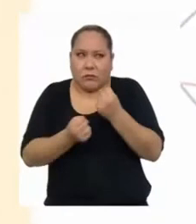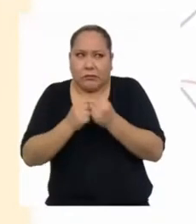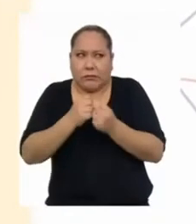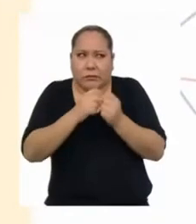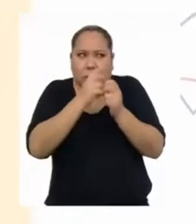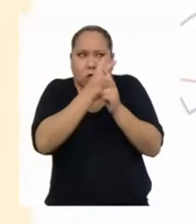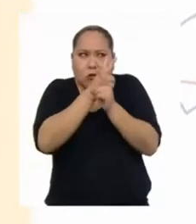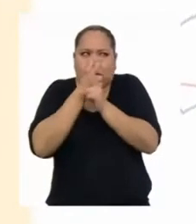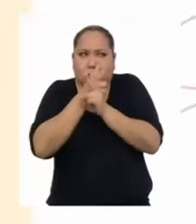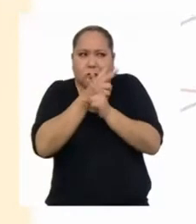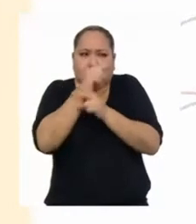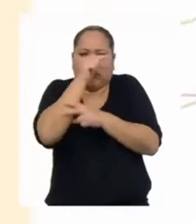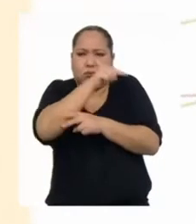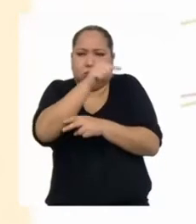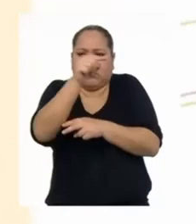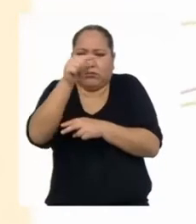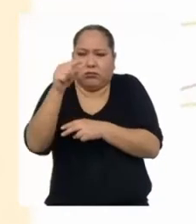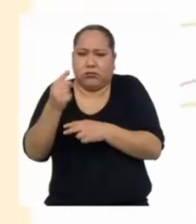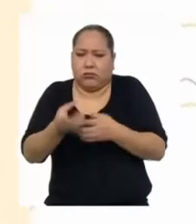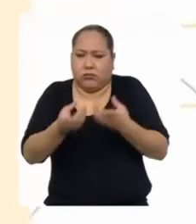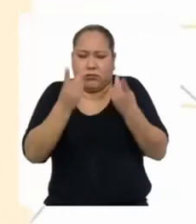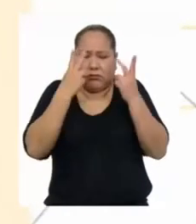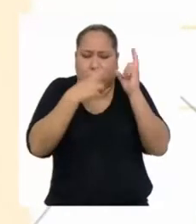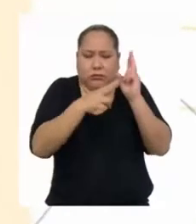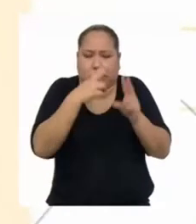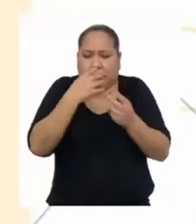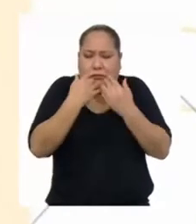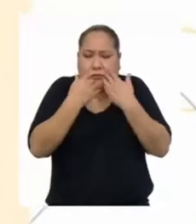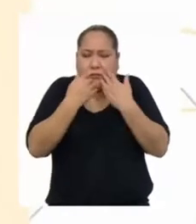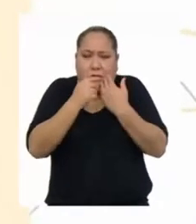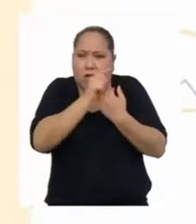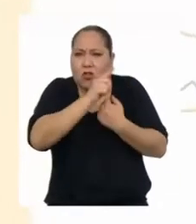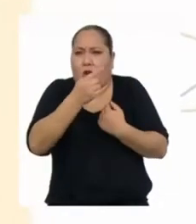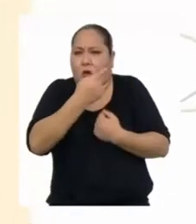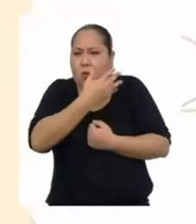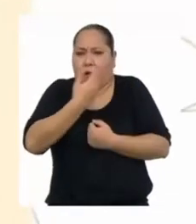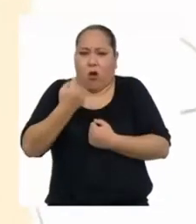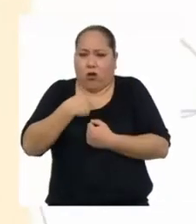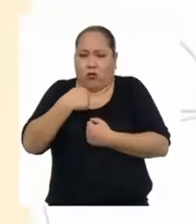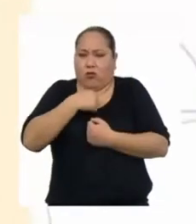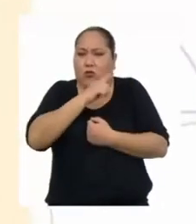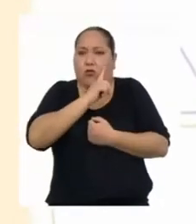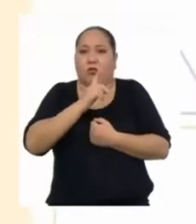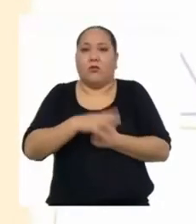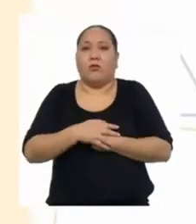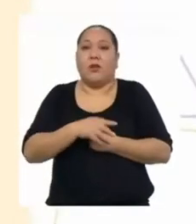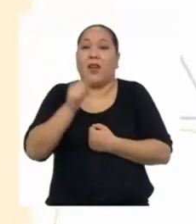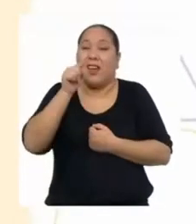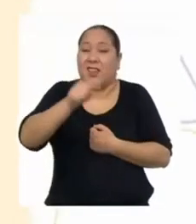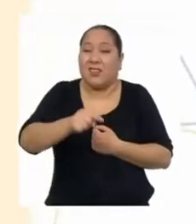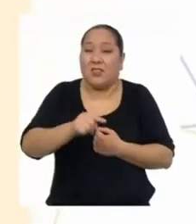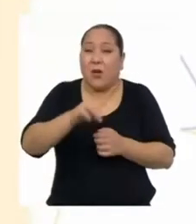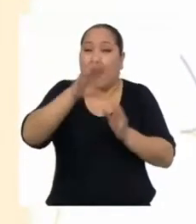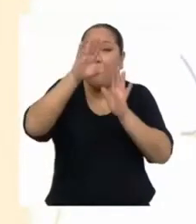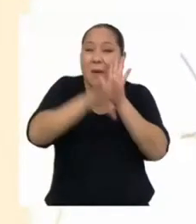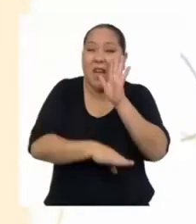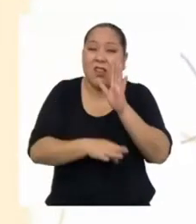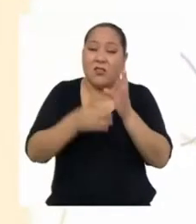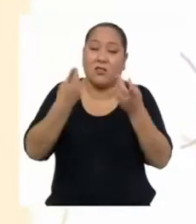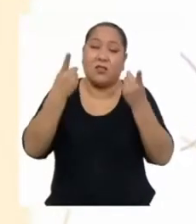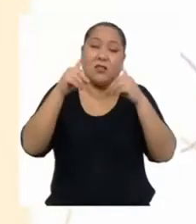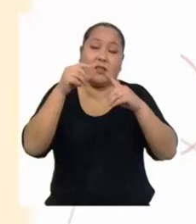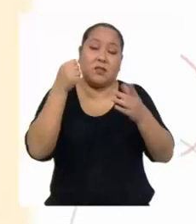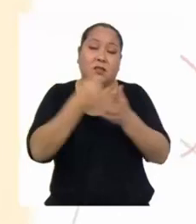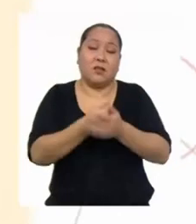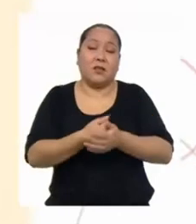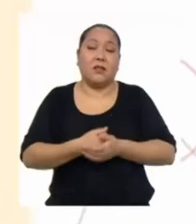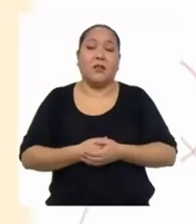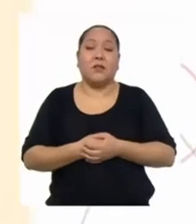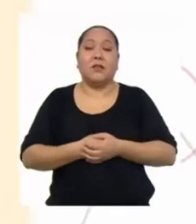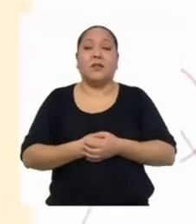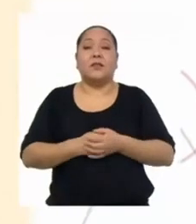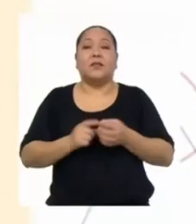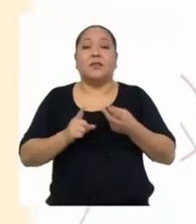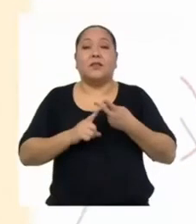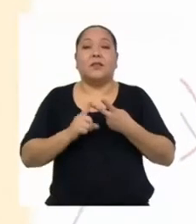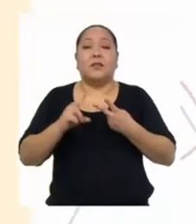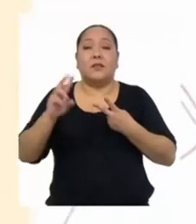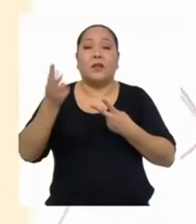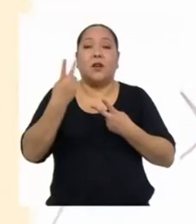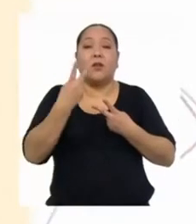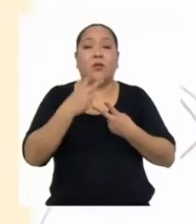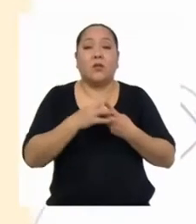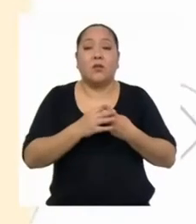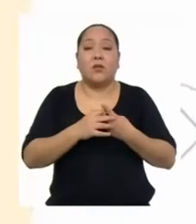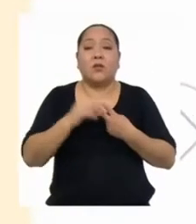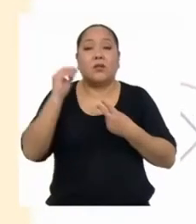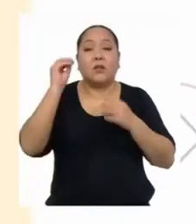tránsito. Por consecuencia de ello, habrían menos accidentes. En segundo lugar, se deben